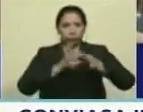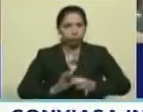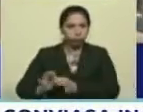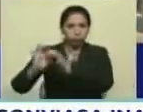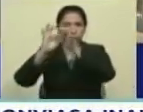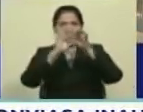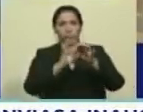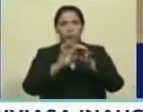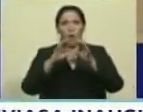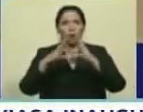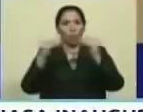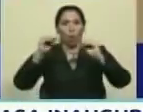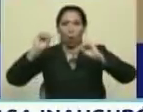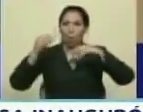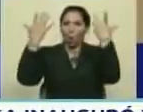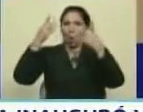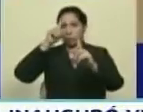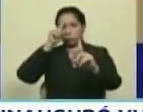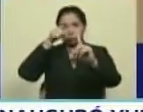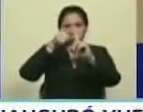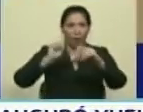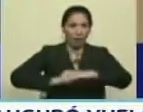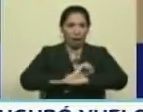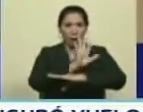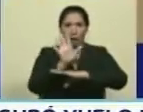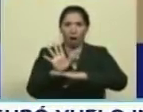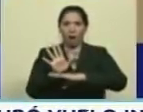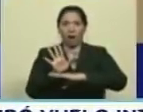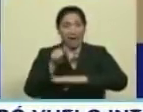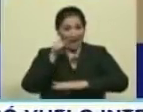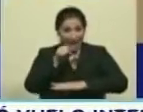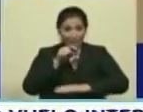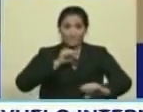ALBA. Porque si este movimiento,